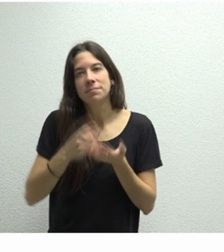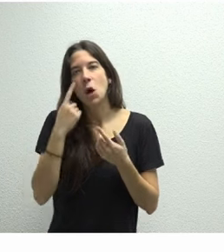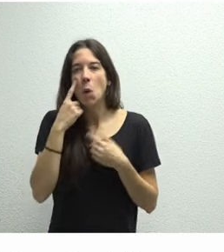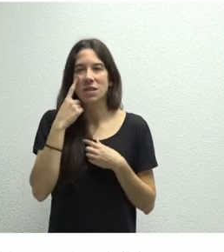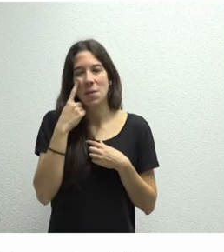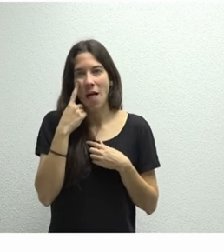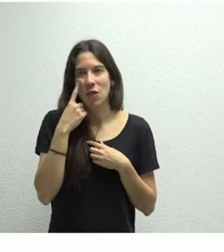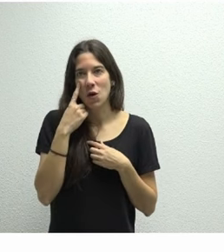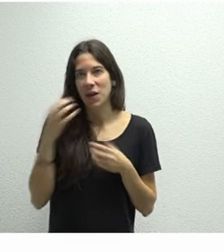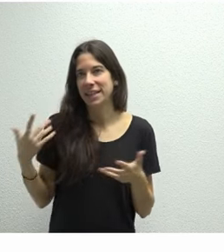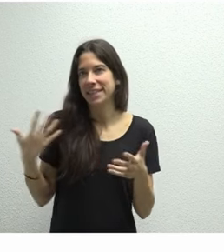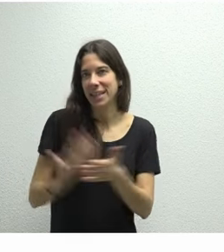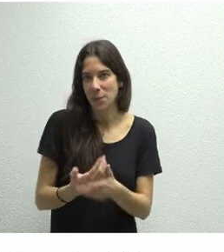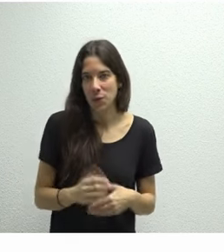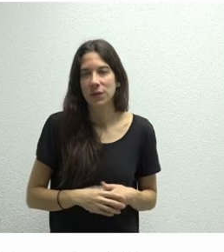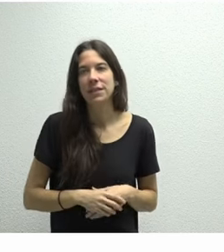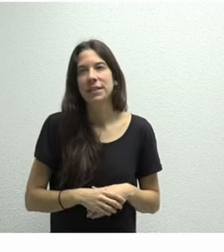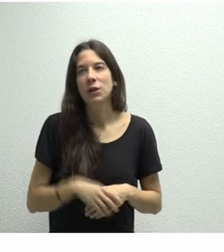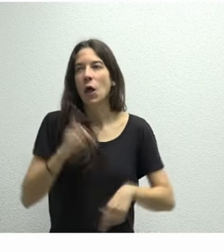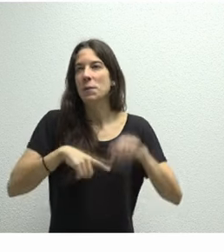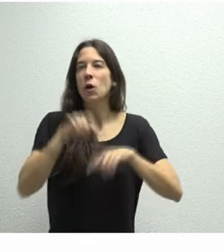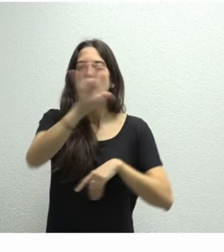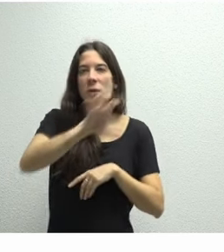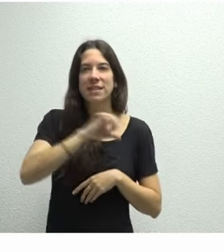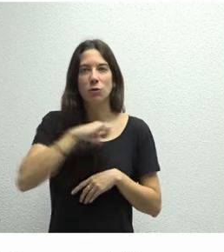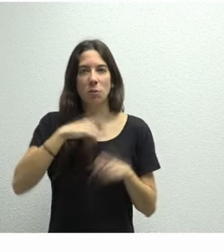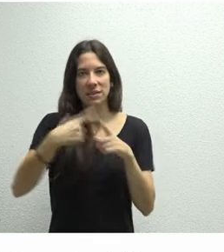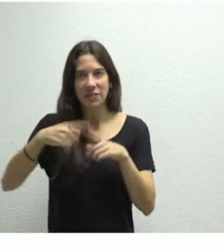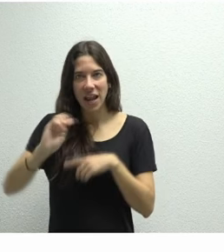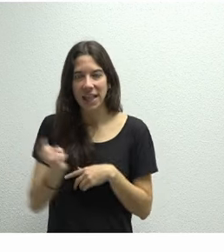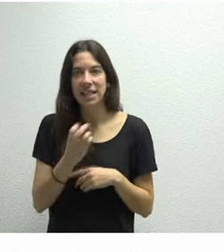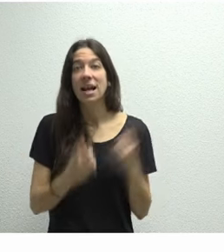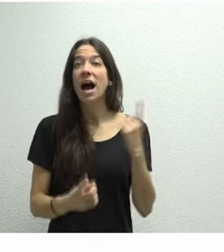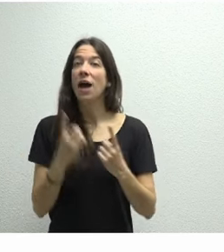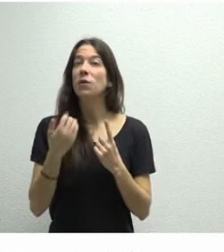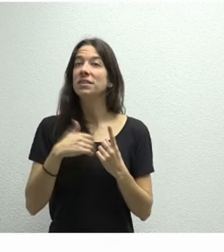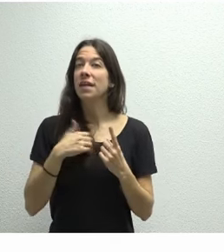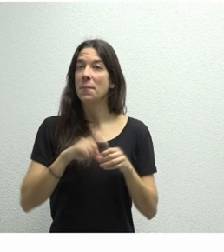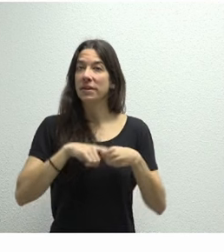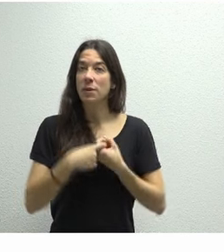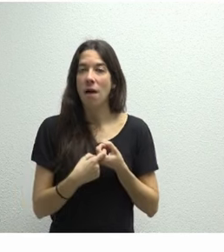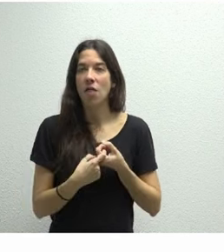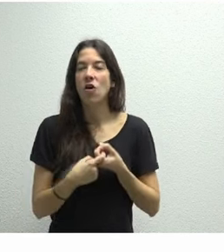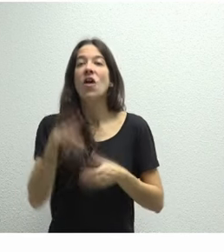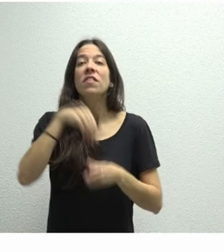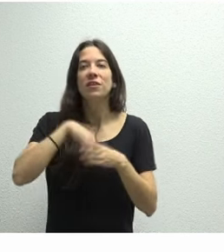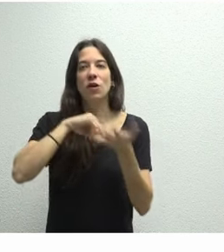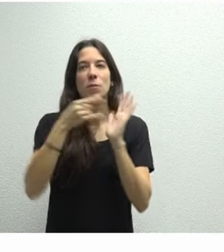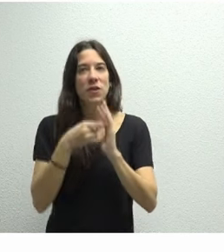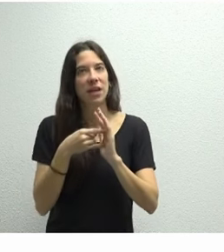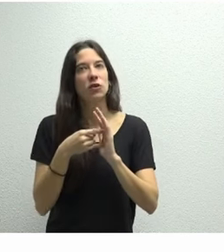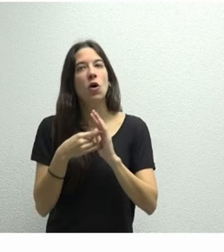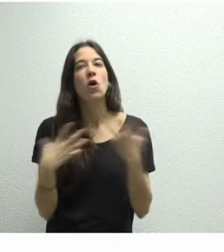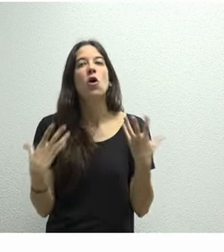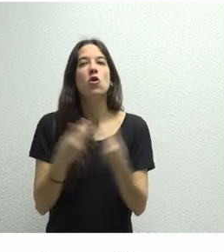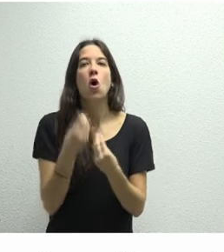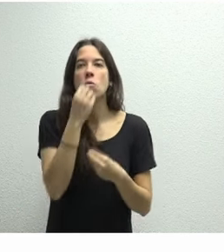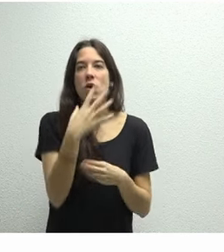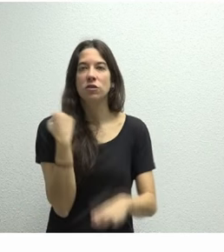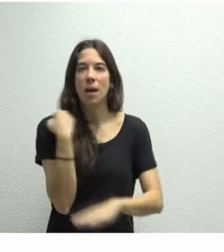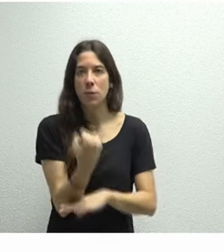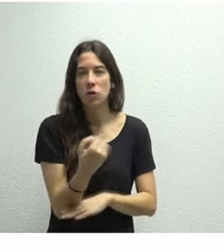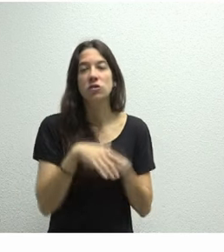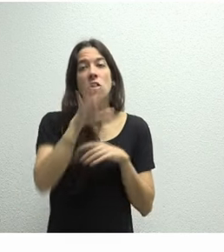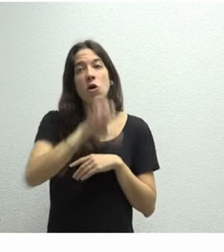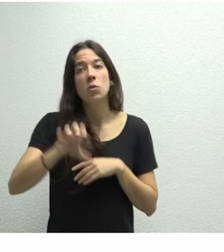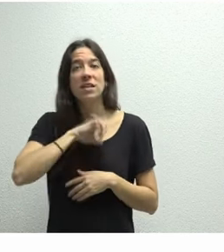en las diferentes comunidades autónomas algunas de las cuales han participado en el proyecto con buenos apoyos otras no han participado